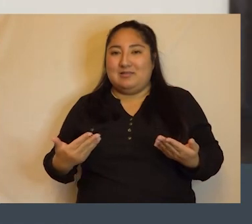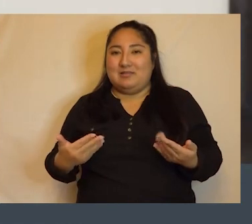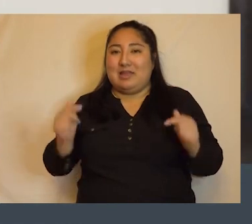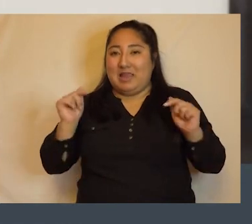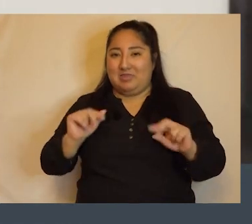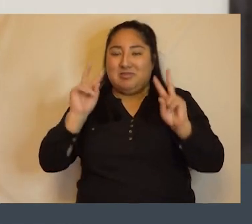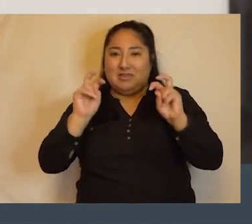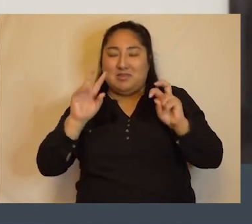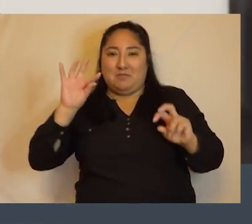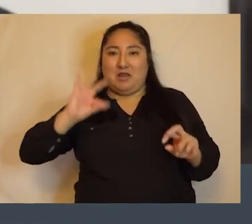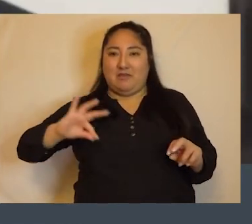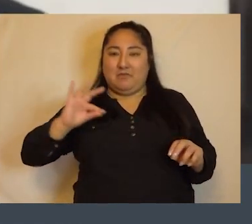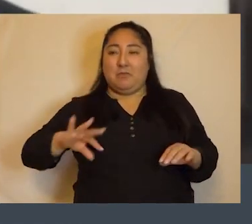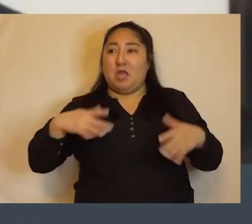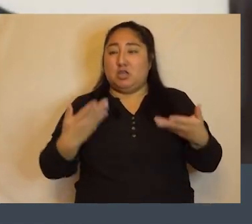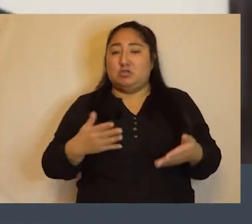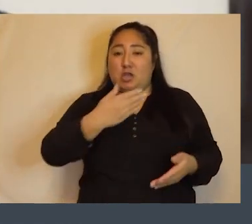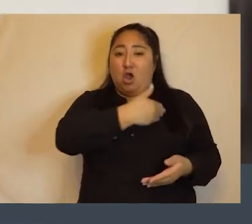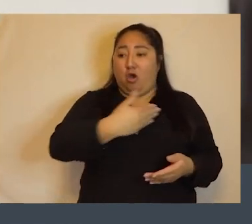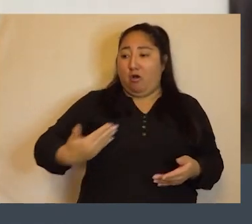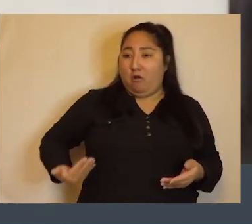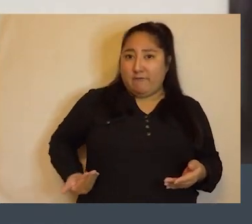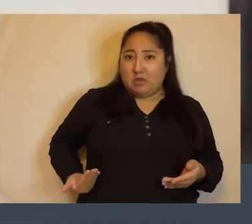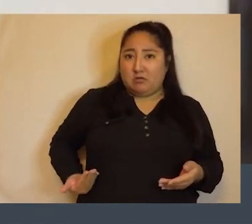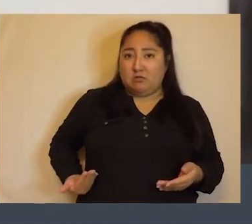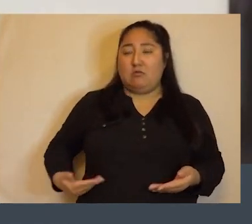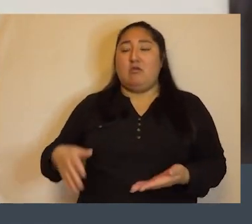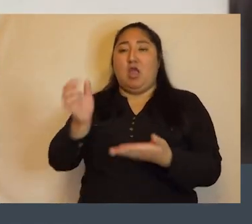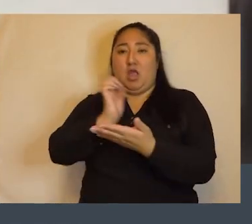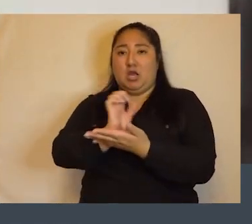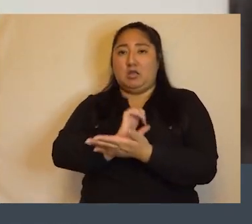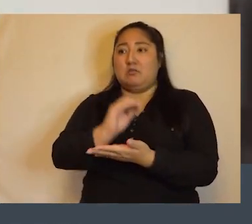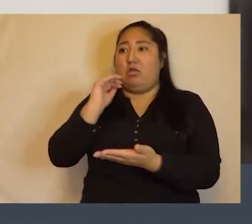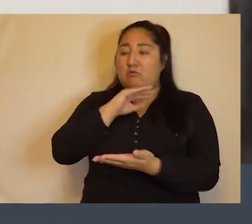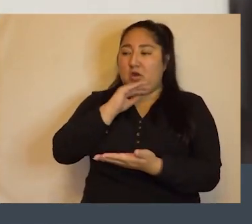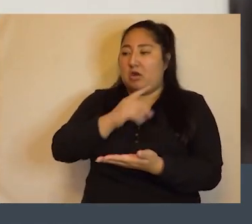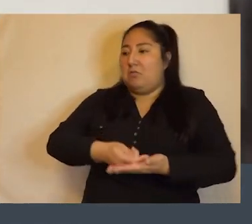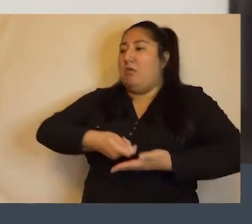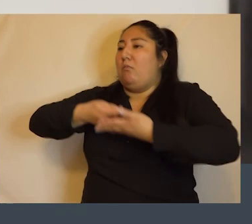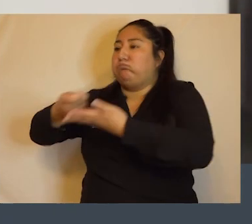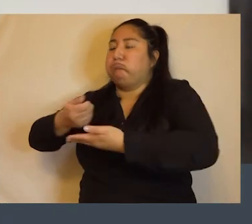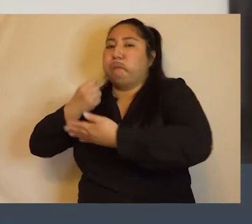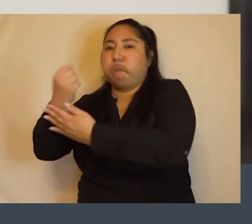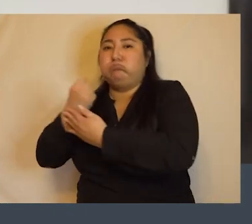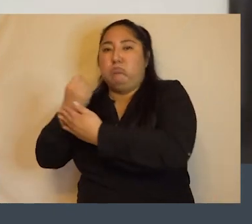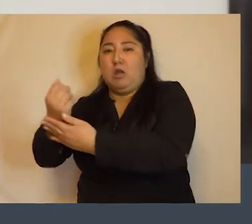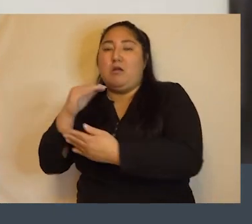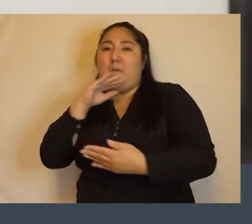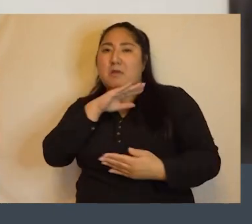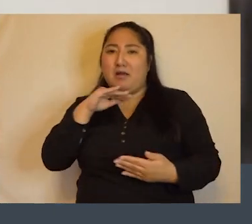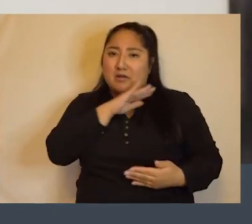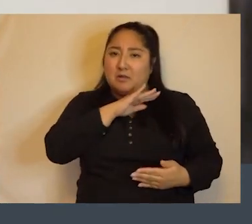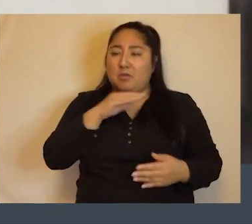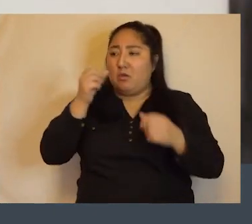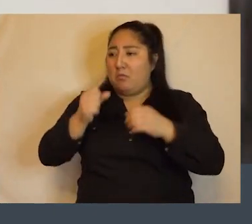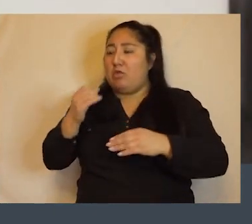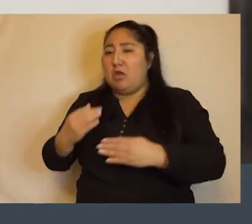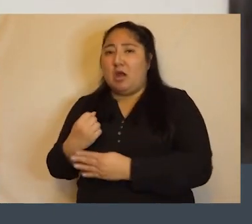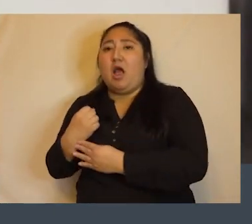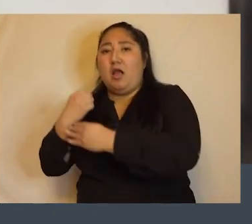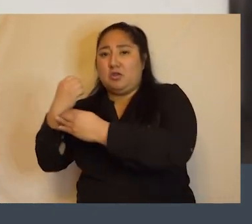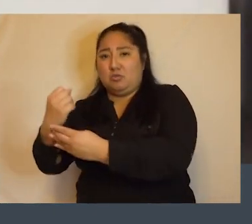sí, el gobierno o bien el Estado tiene que rápidamente tener un movimiento más